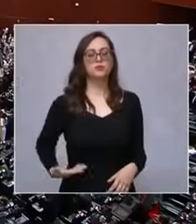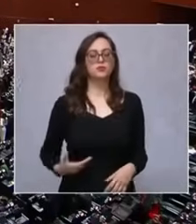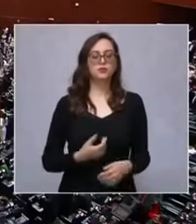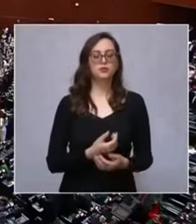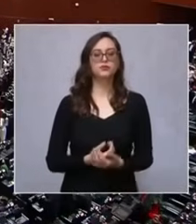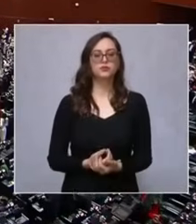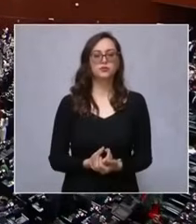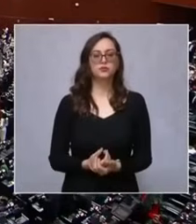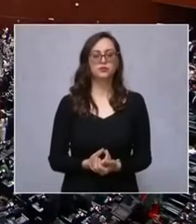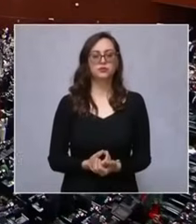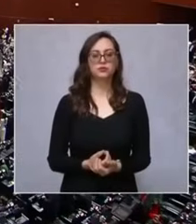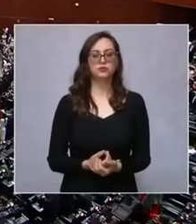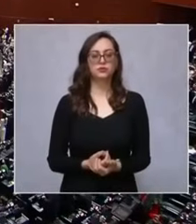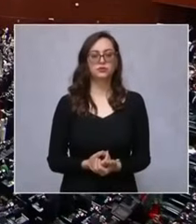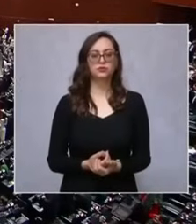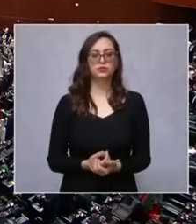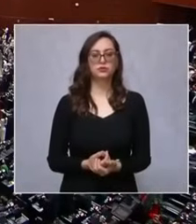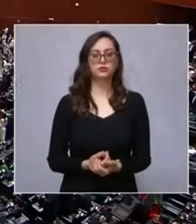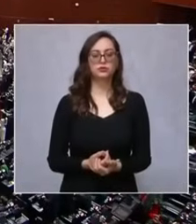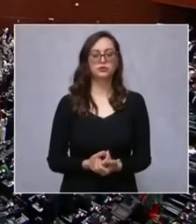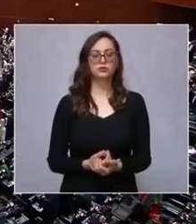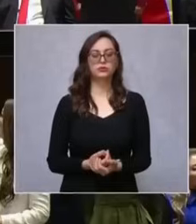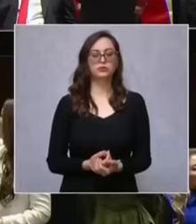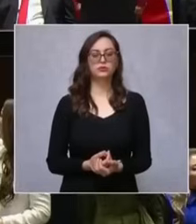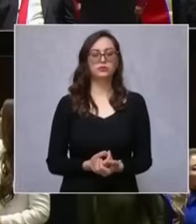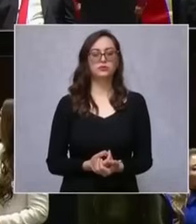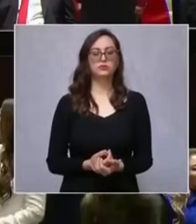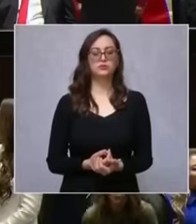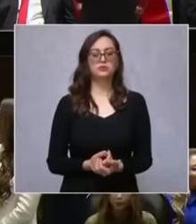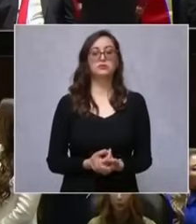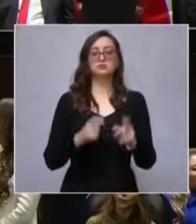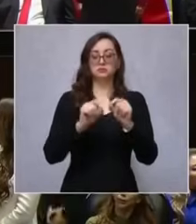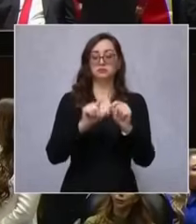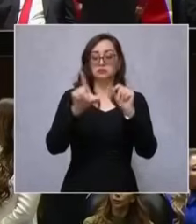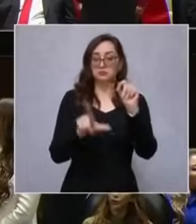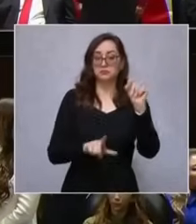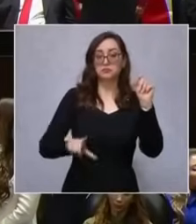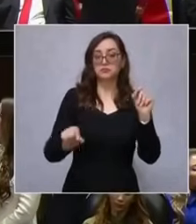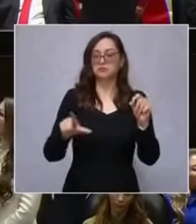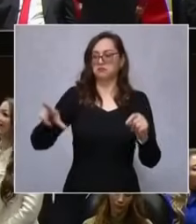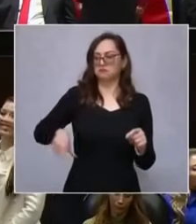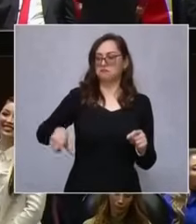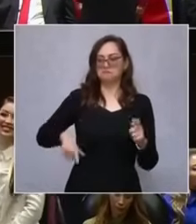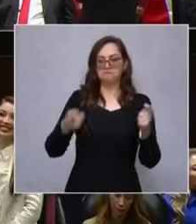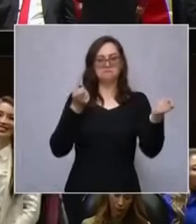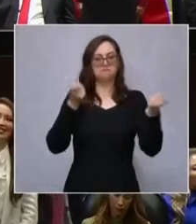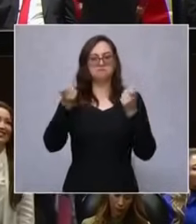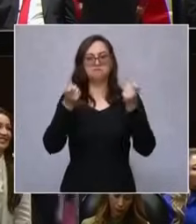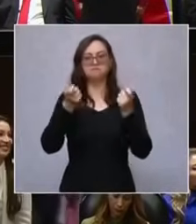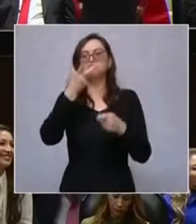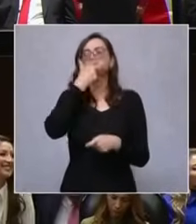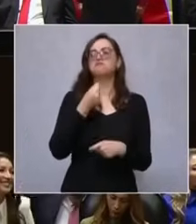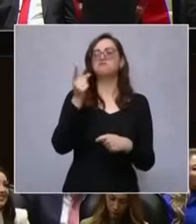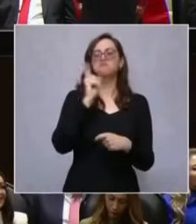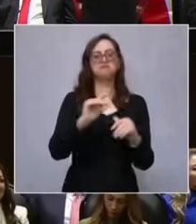unos buenos años tampoco lo habrá, por que lo que veo. Sé. Gobernaré para todos y para todas.